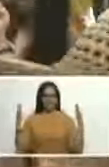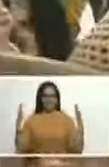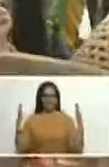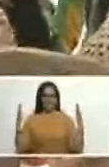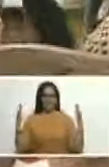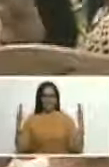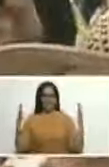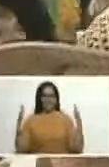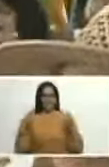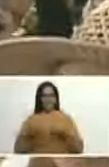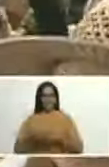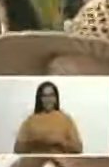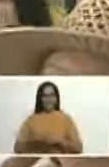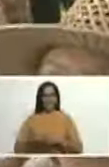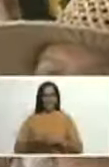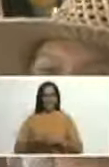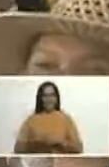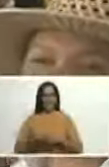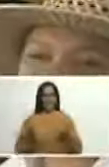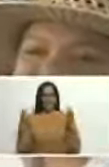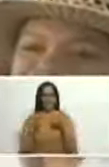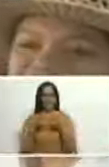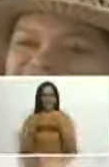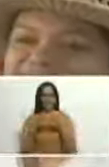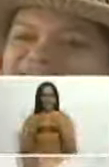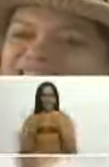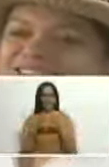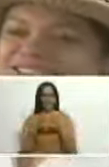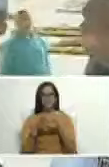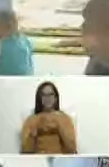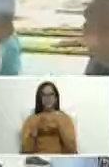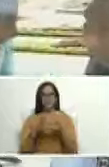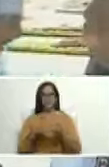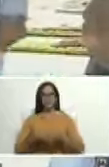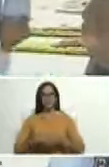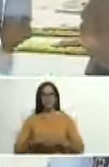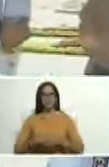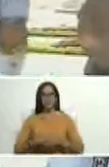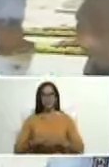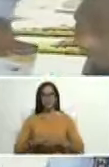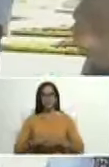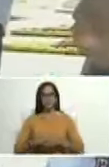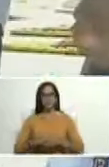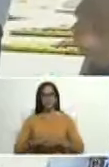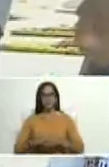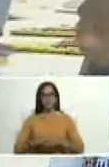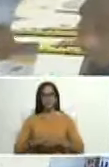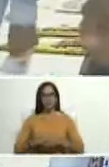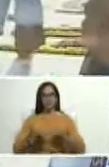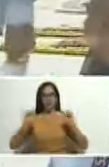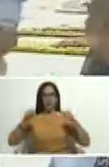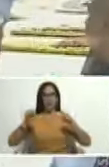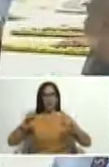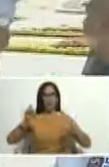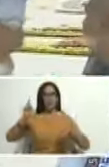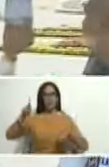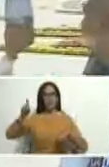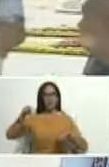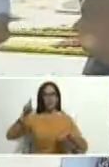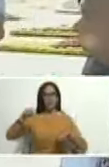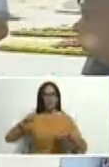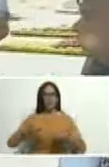Mis compañeros y compañeras. a los mototaxistas.